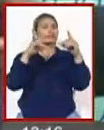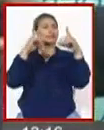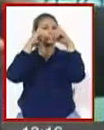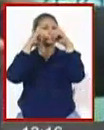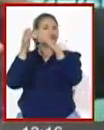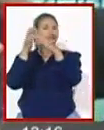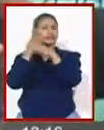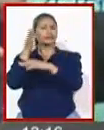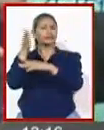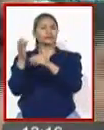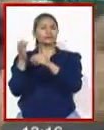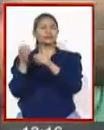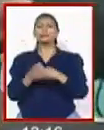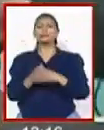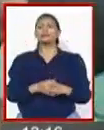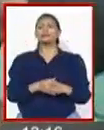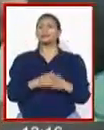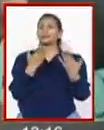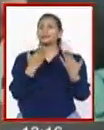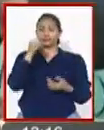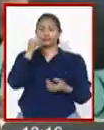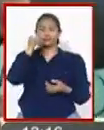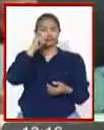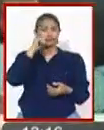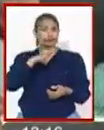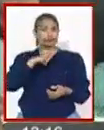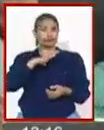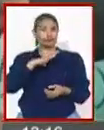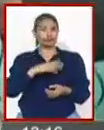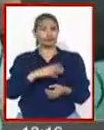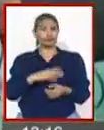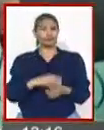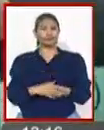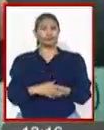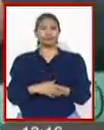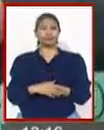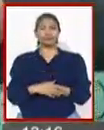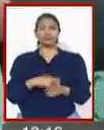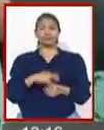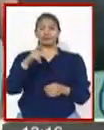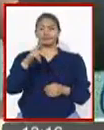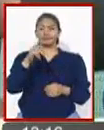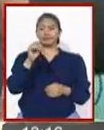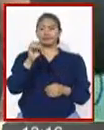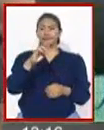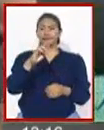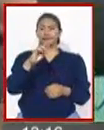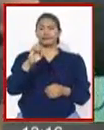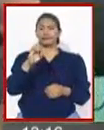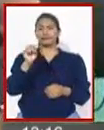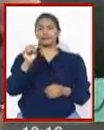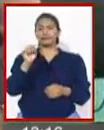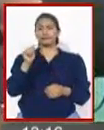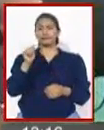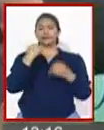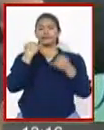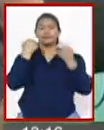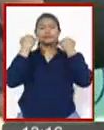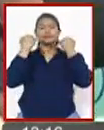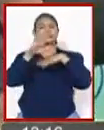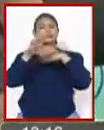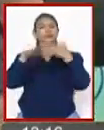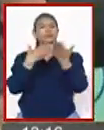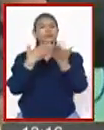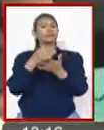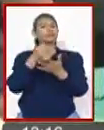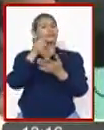fotos, apuntándonos. Hay una señora que allá se llama la señora Teresa, ella es la que le da informe a toditos ellos,